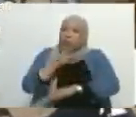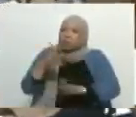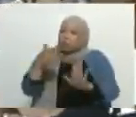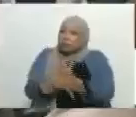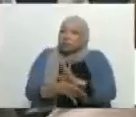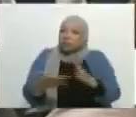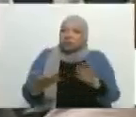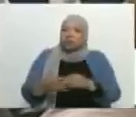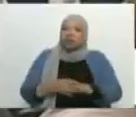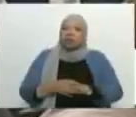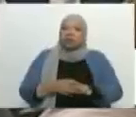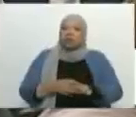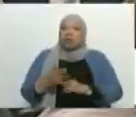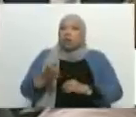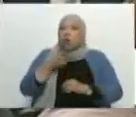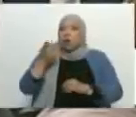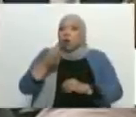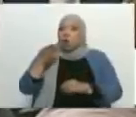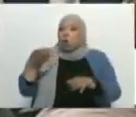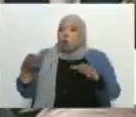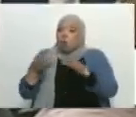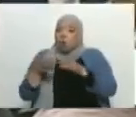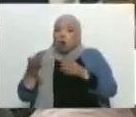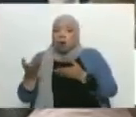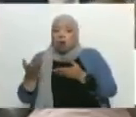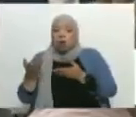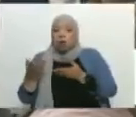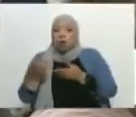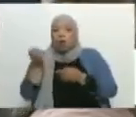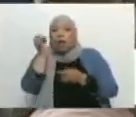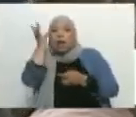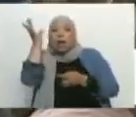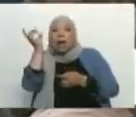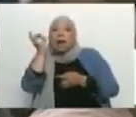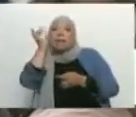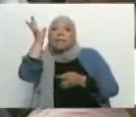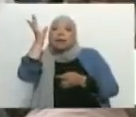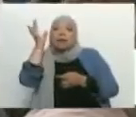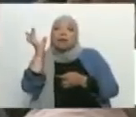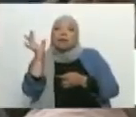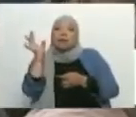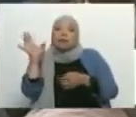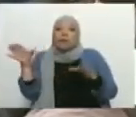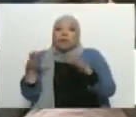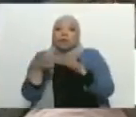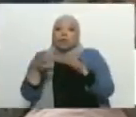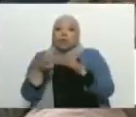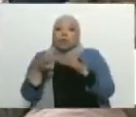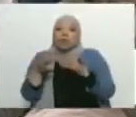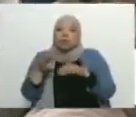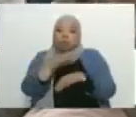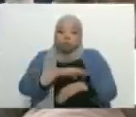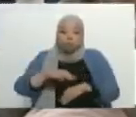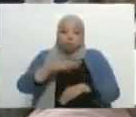Ahora es un huérfano político de organizaciones. Ahora inventó que se llama su partido Mi